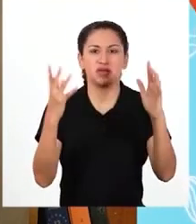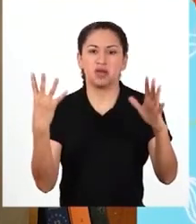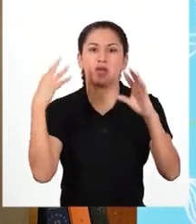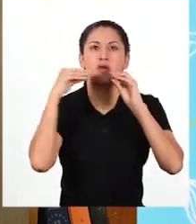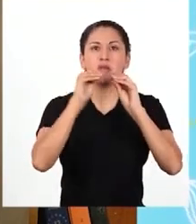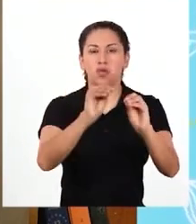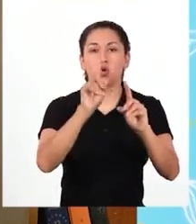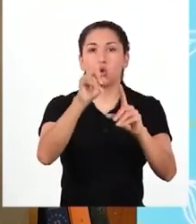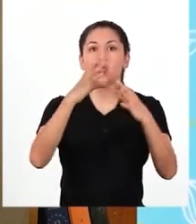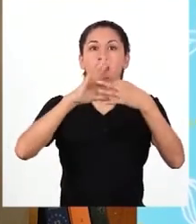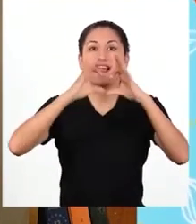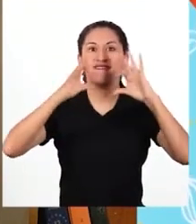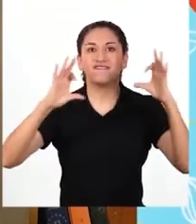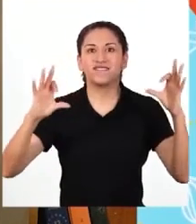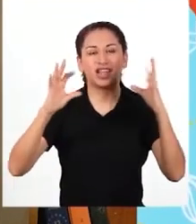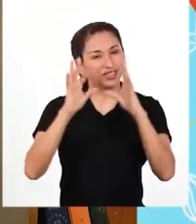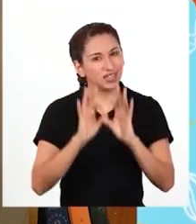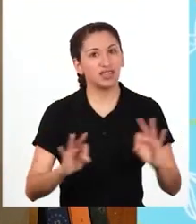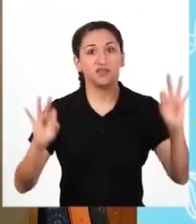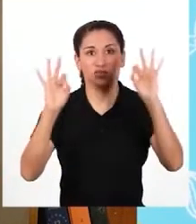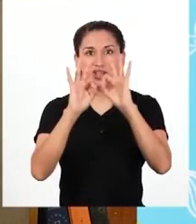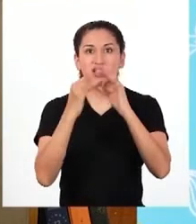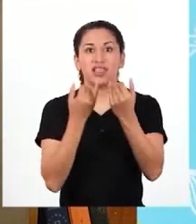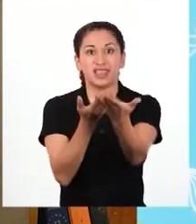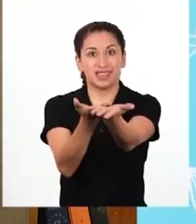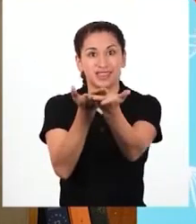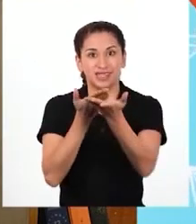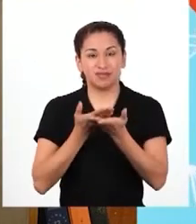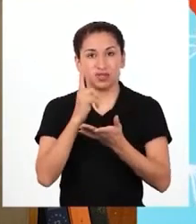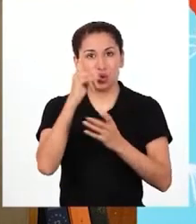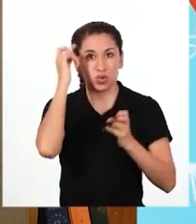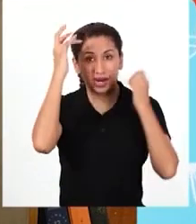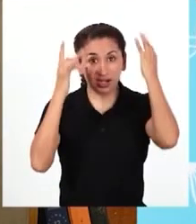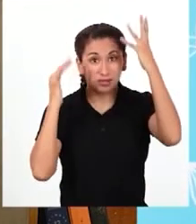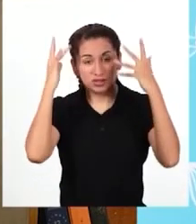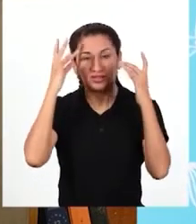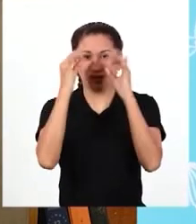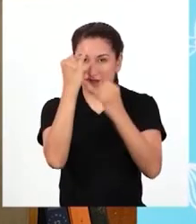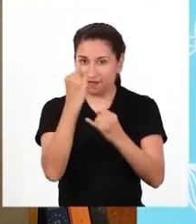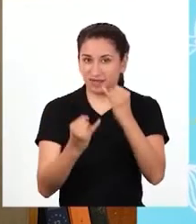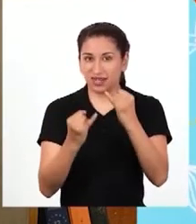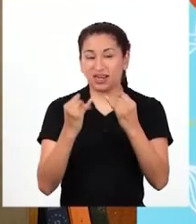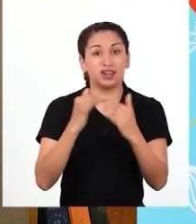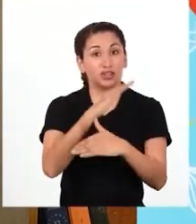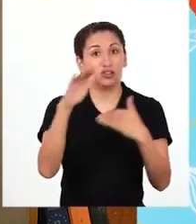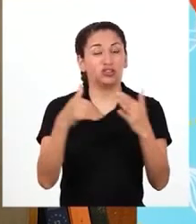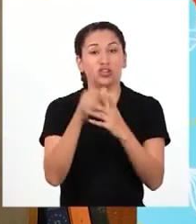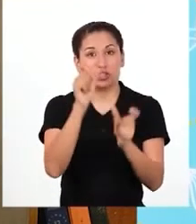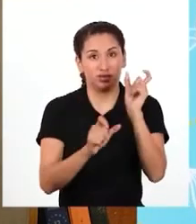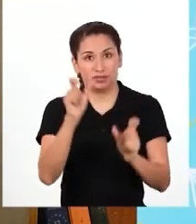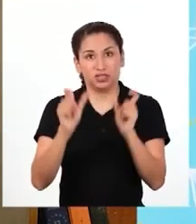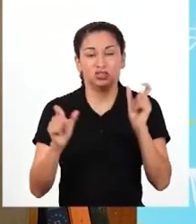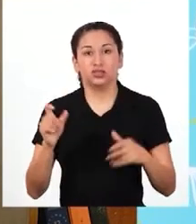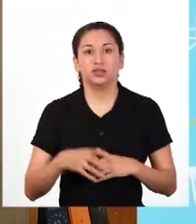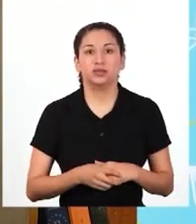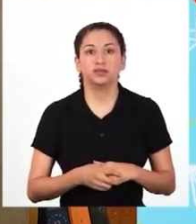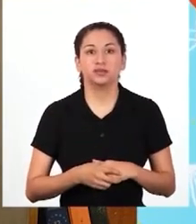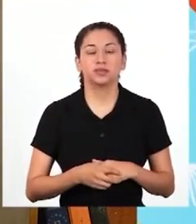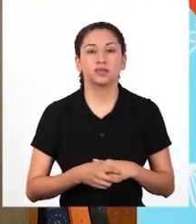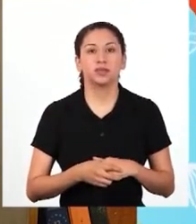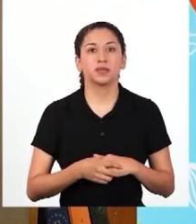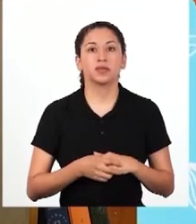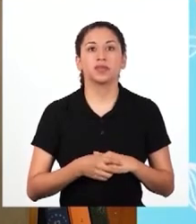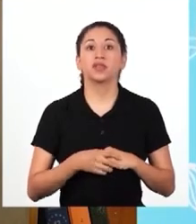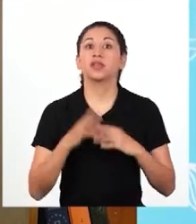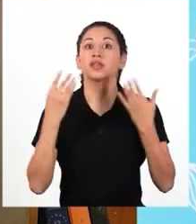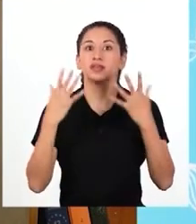para formular una frase llamativa que invite a una reflexión final de las y los oyentes,